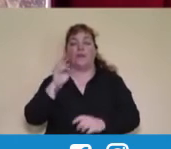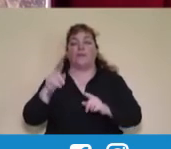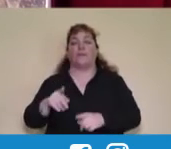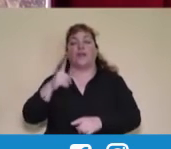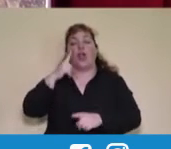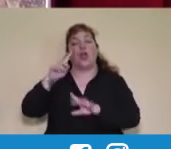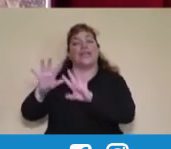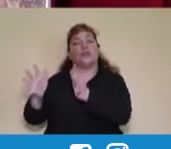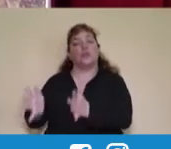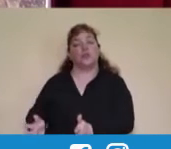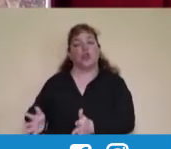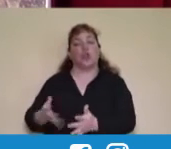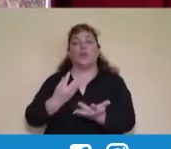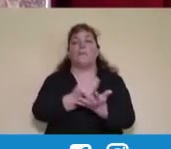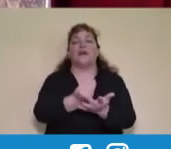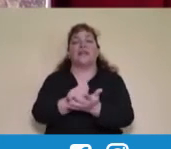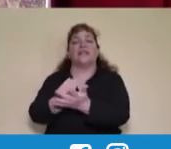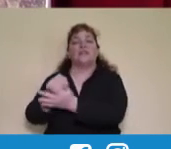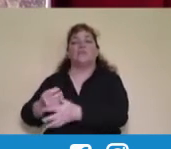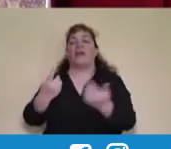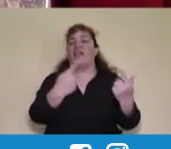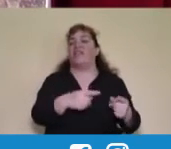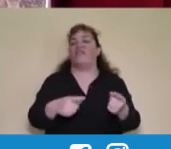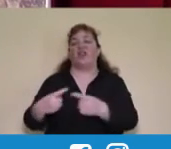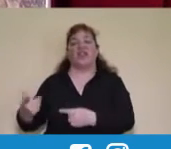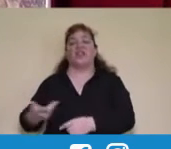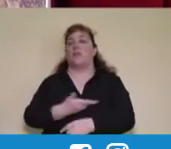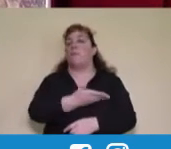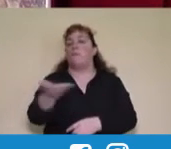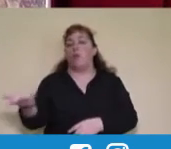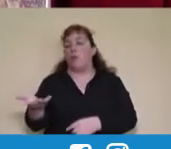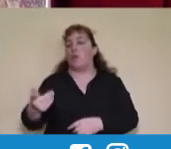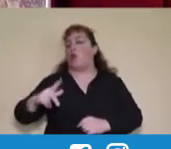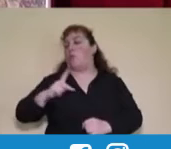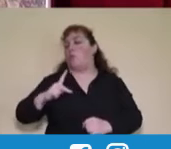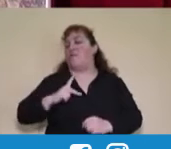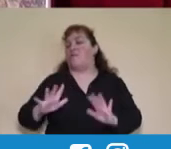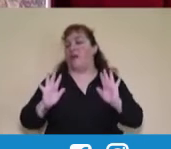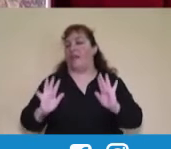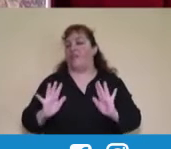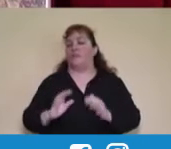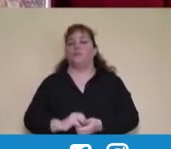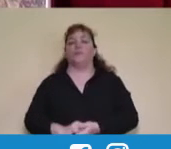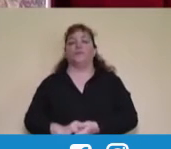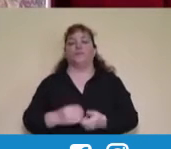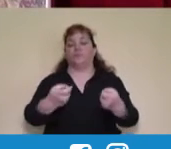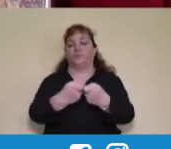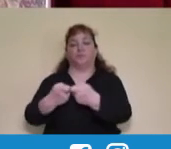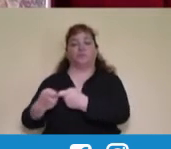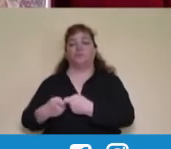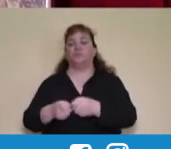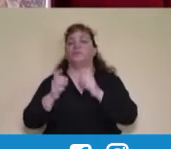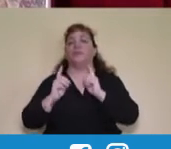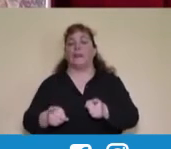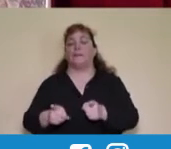interinstitucional y participan diferentes organismos públicos y privados vinculados a la salud. Se conformó también el Comité